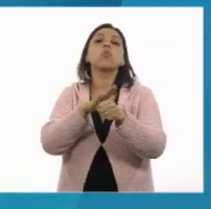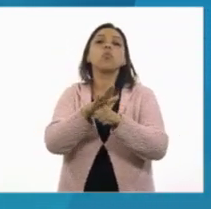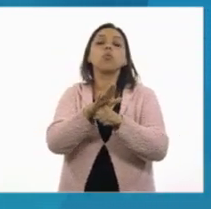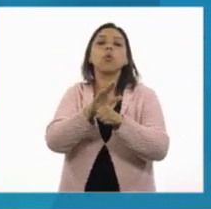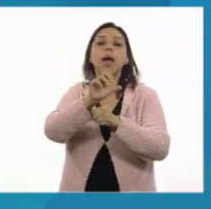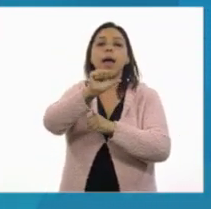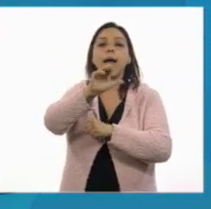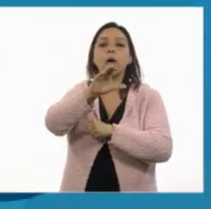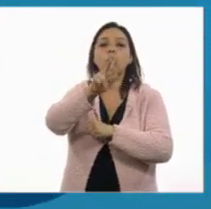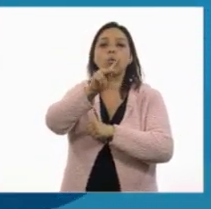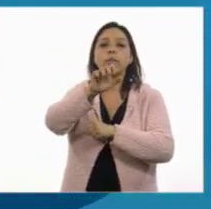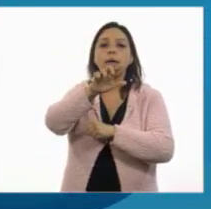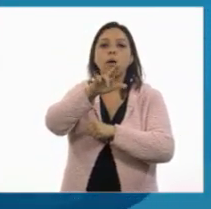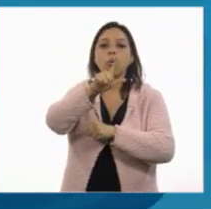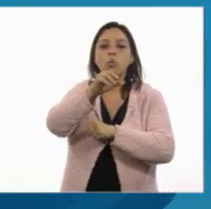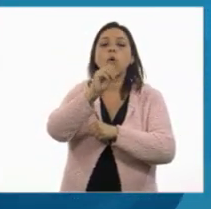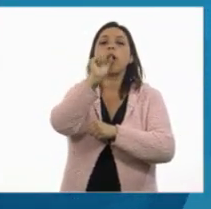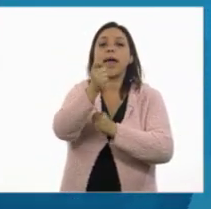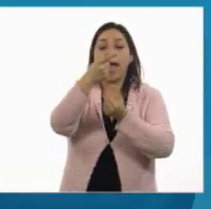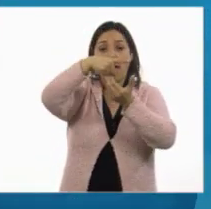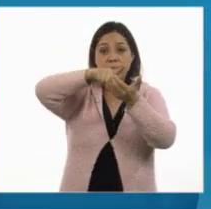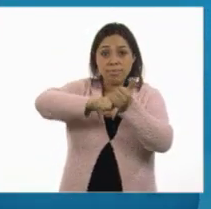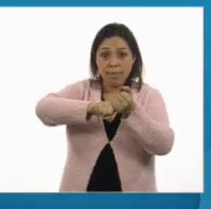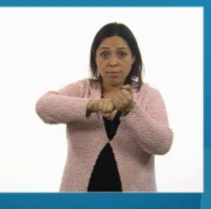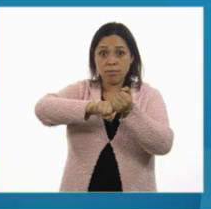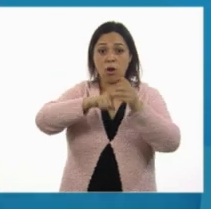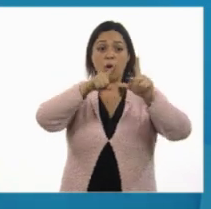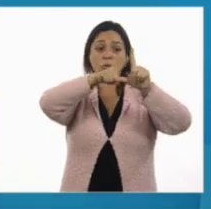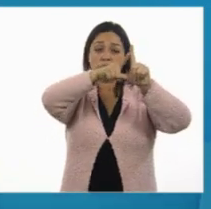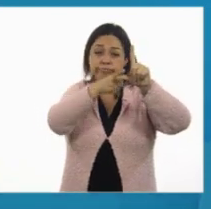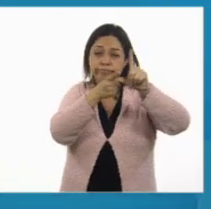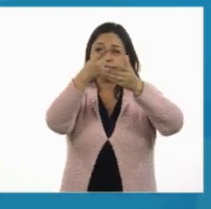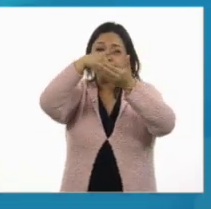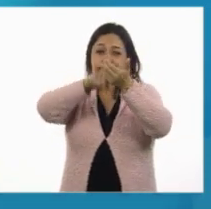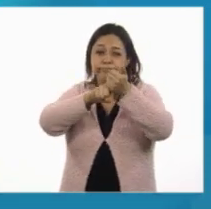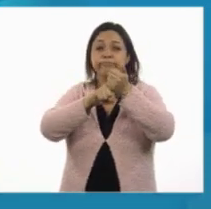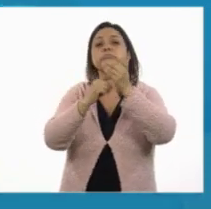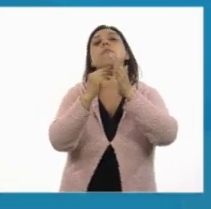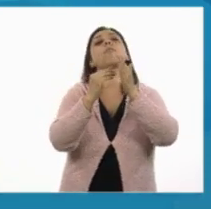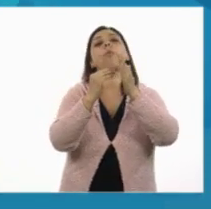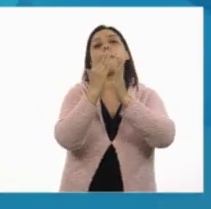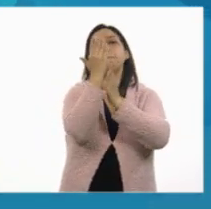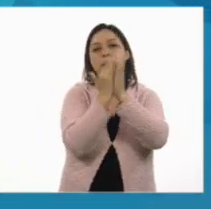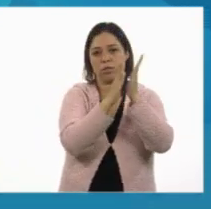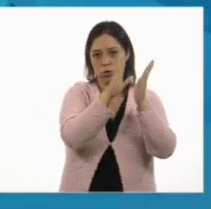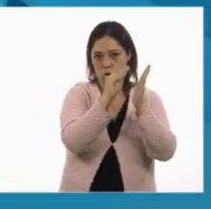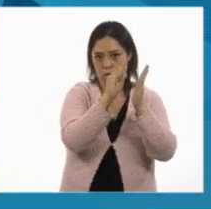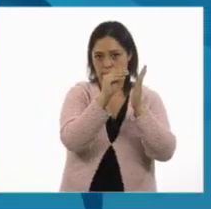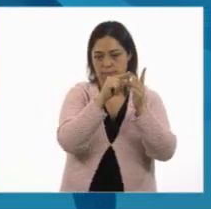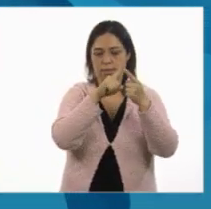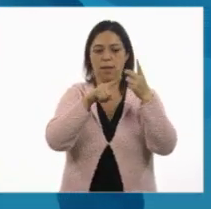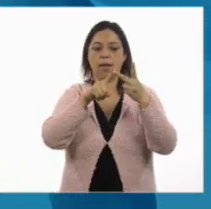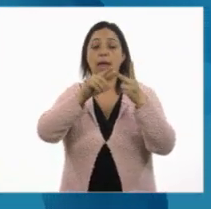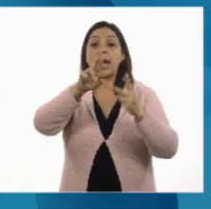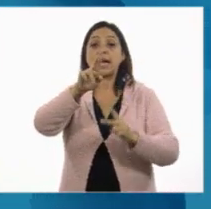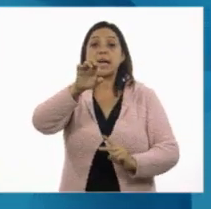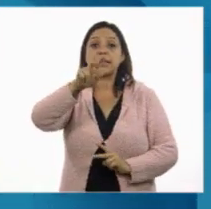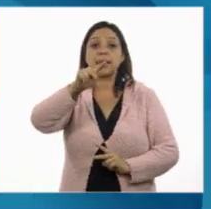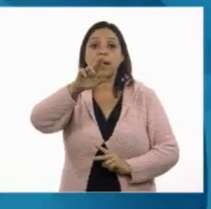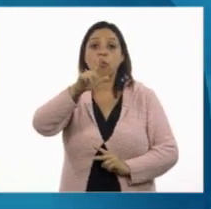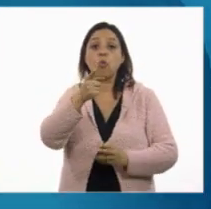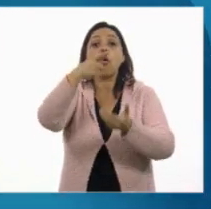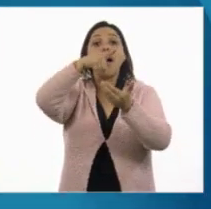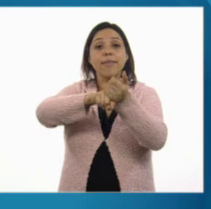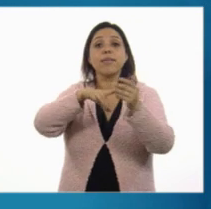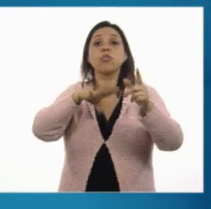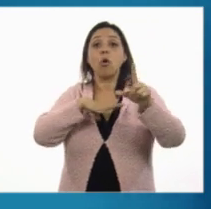Triángulo acutángulo, cuando 3 ángulos interiores son agudos. Triángulo rectángulo, cuando un ángulo